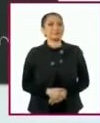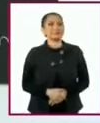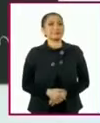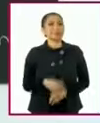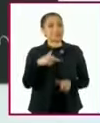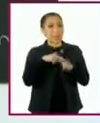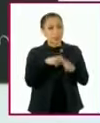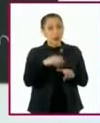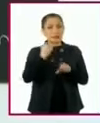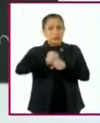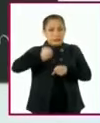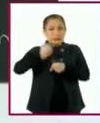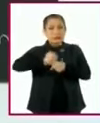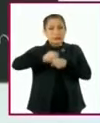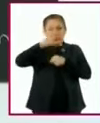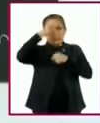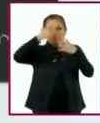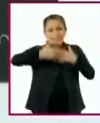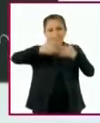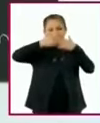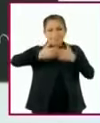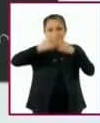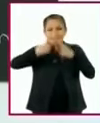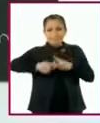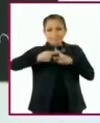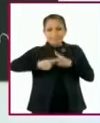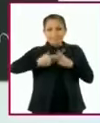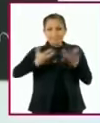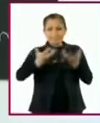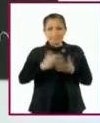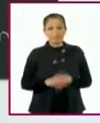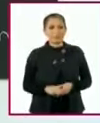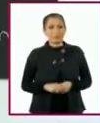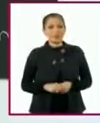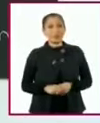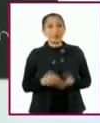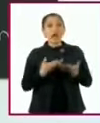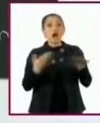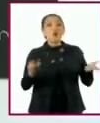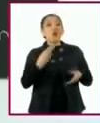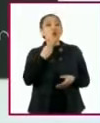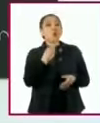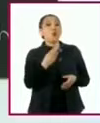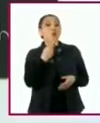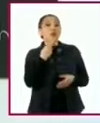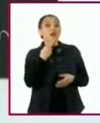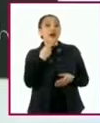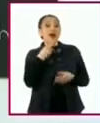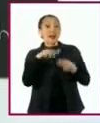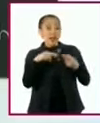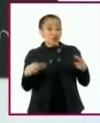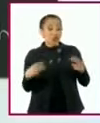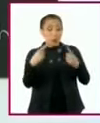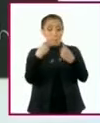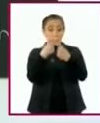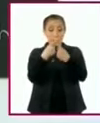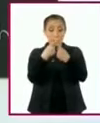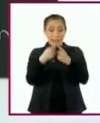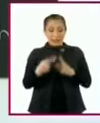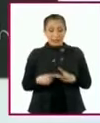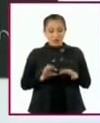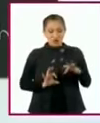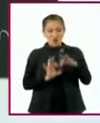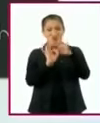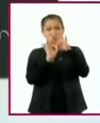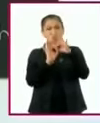Seguiremos ejercitando nuestra mente matemática para hacerlo. Vamos a utilizar la relación entre la multiplicación y la